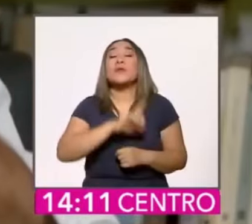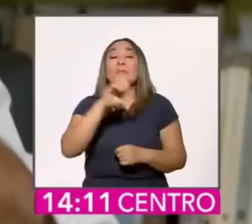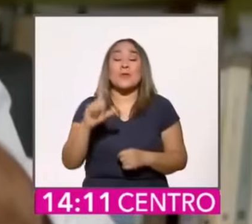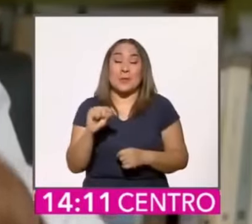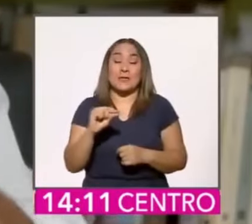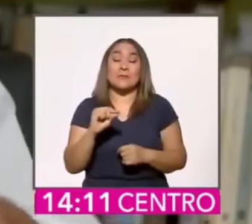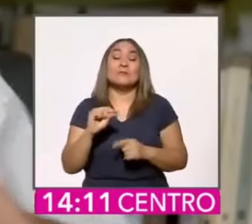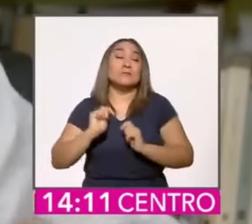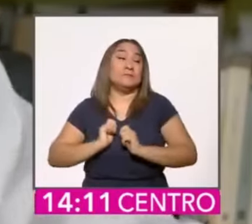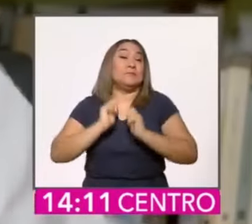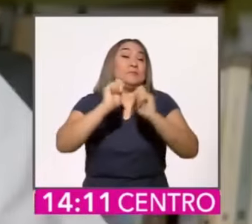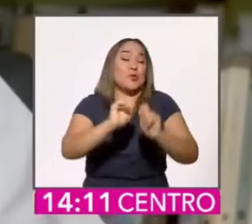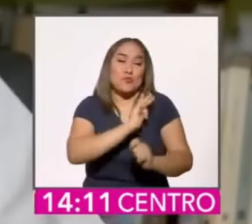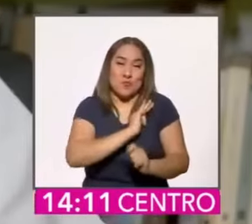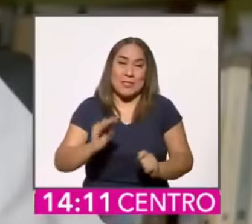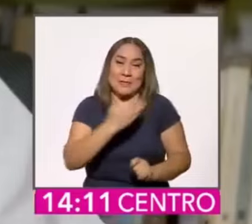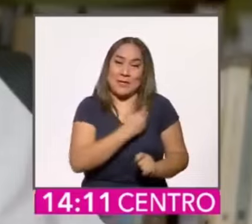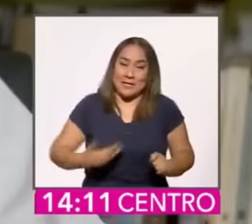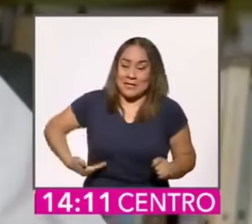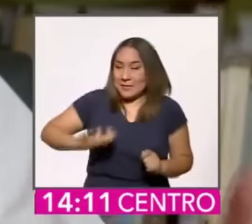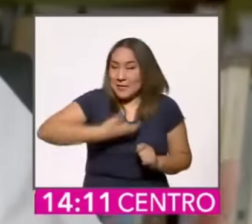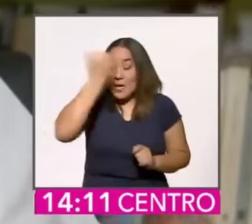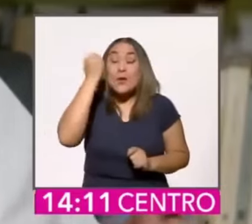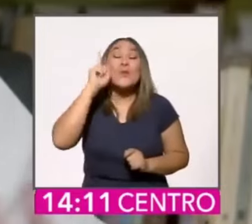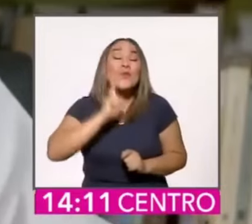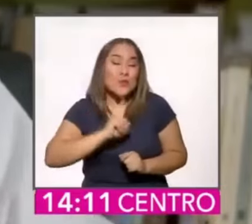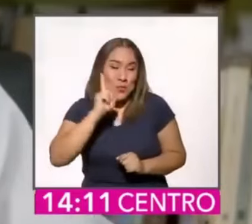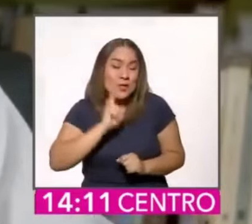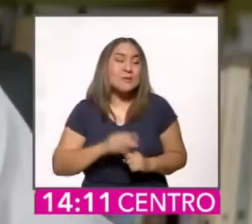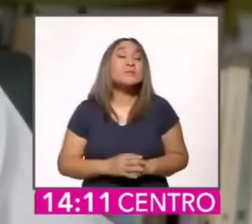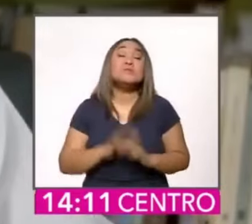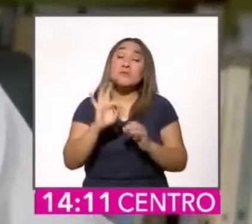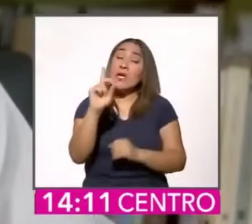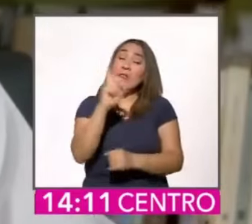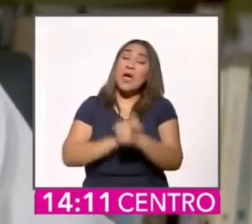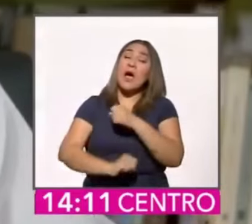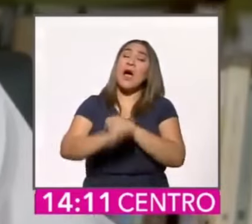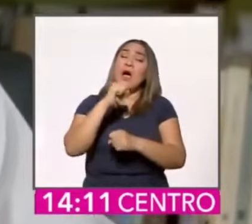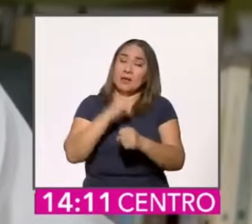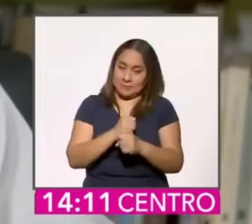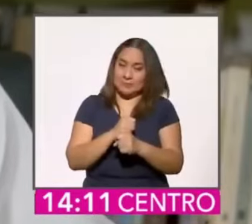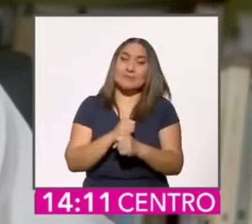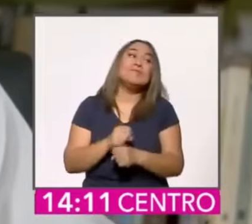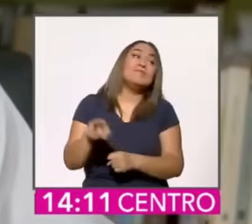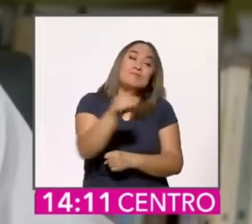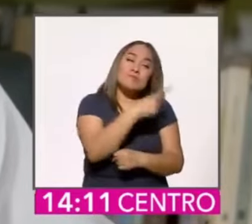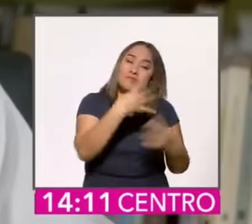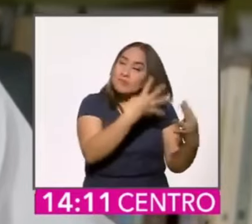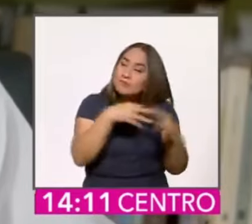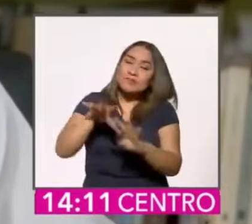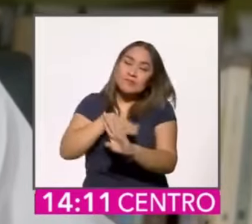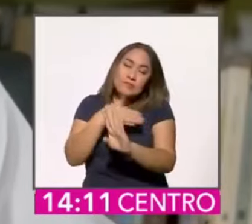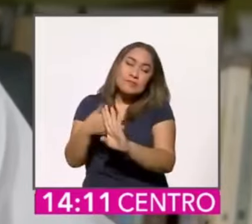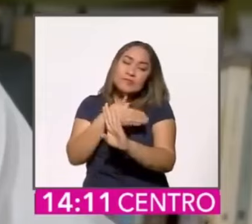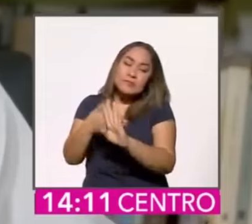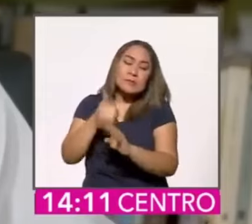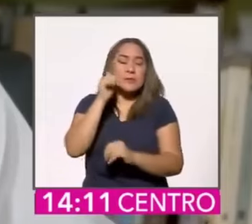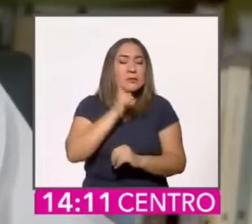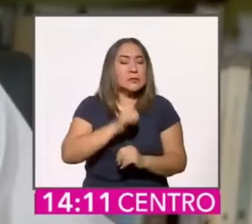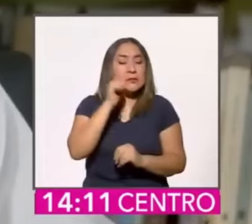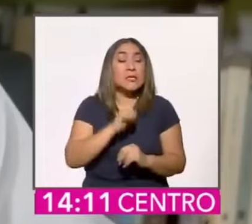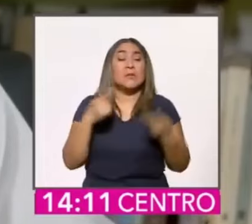una compañera de lucha. Desde hace 3 décadas lo tienen en la mira. Miles